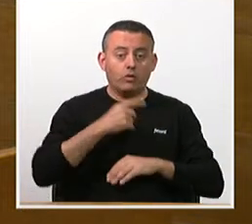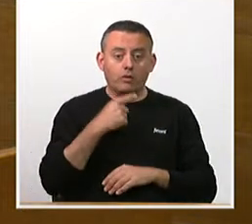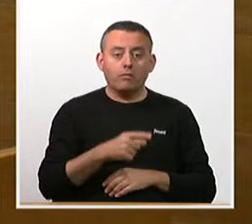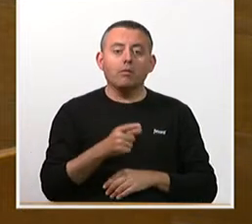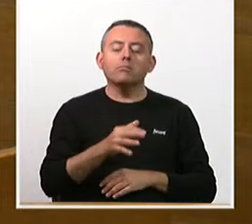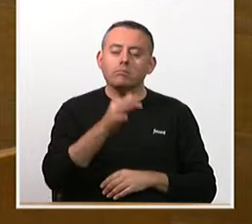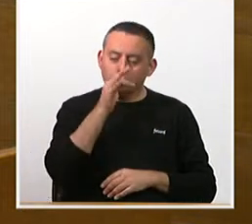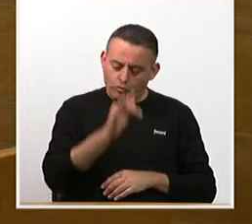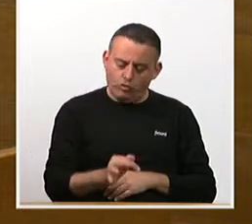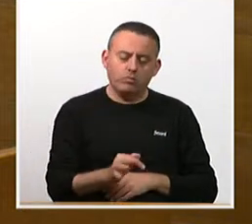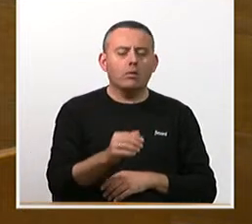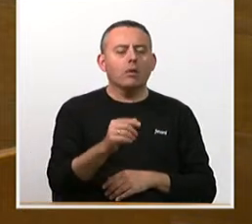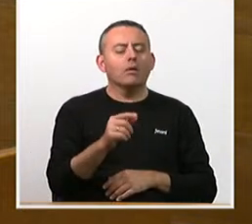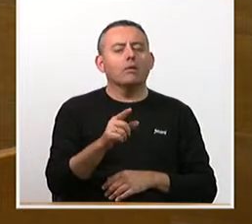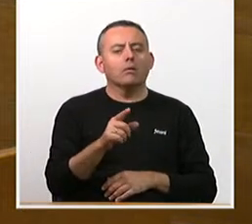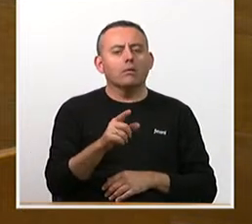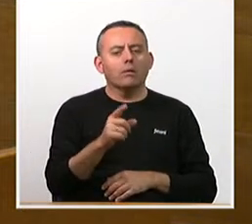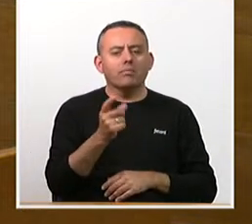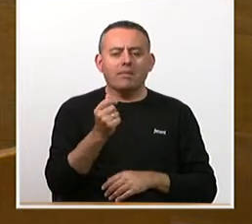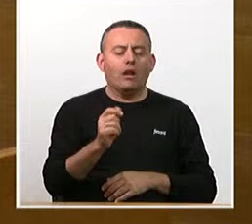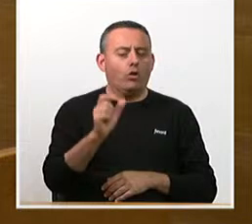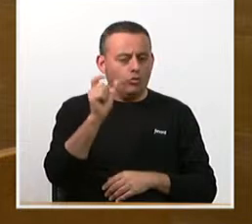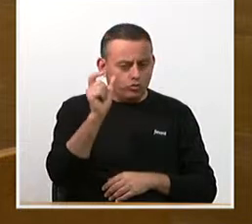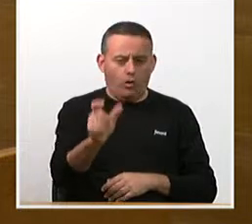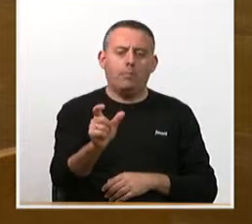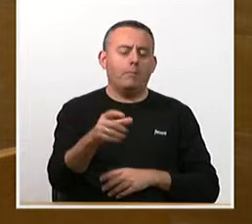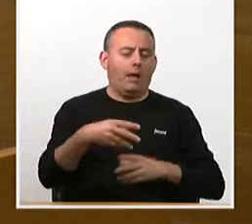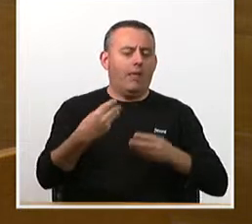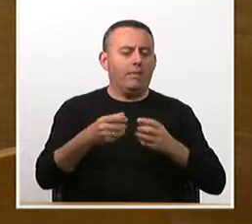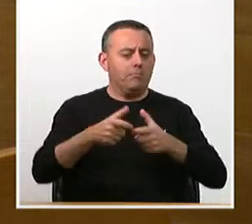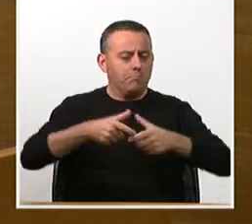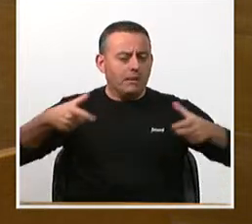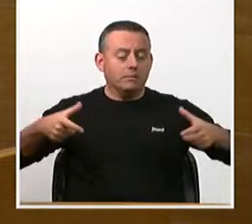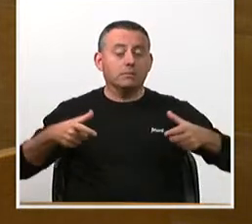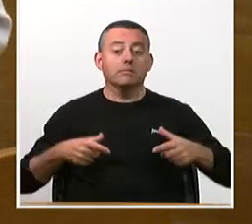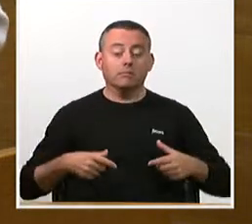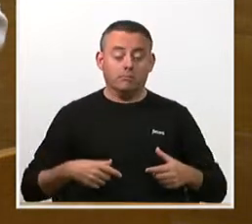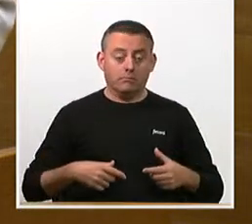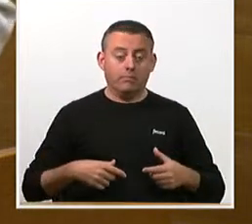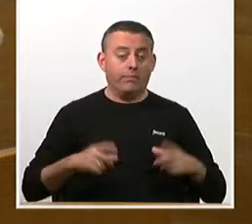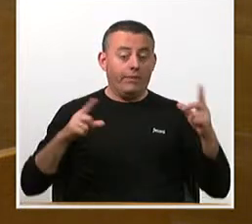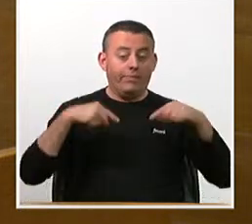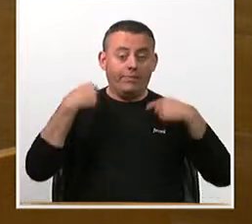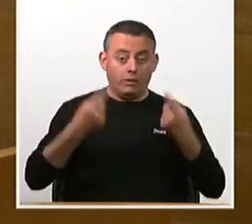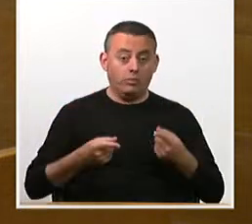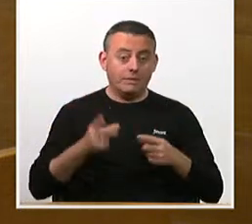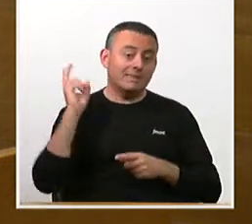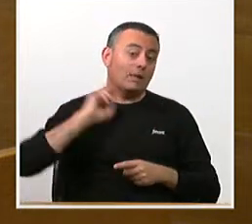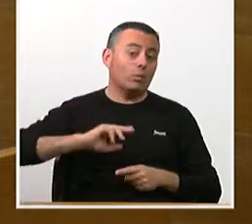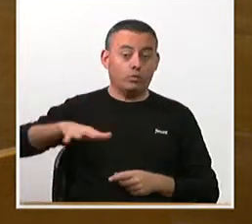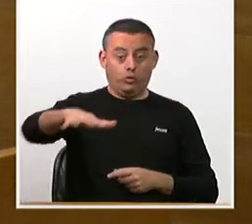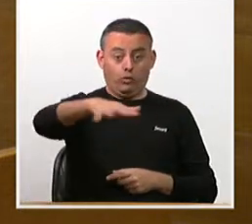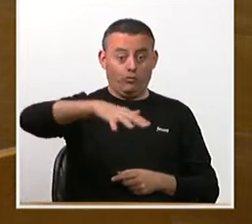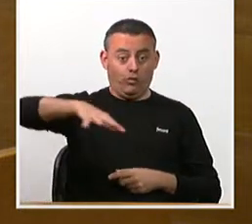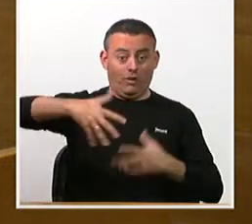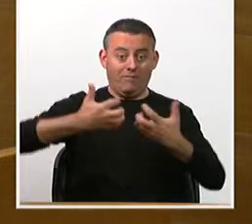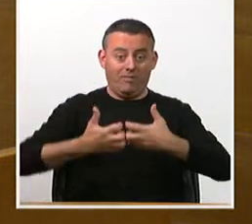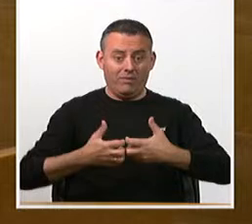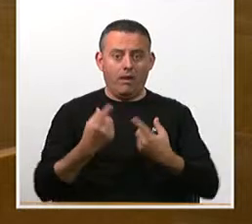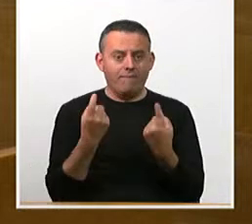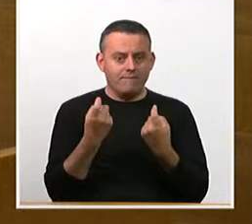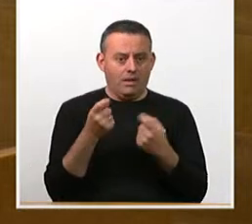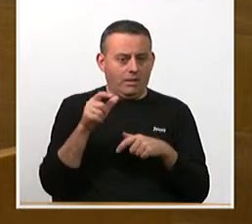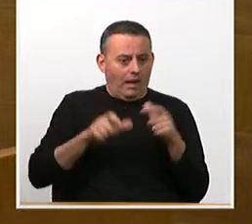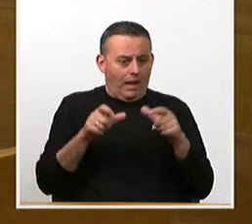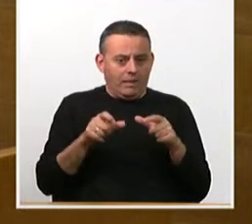formar profesional que necesita el empresarial de y de la comun valenciana que